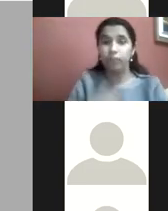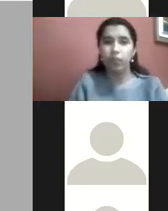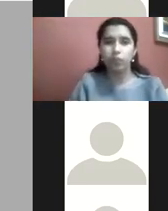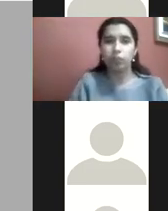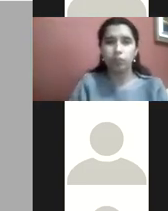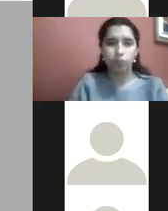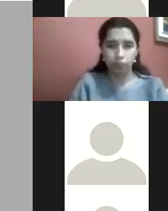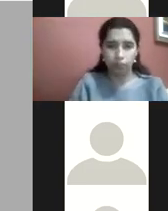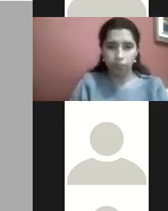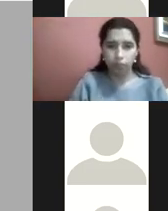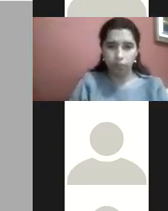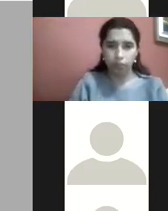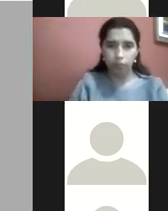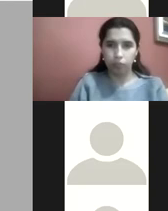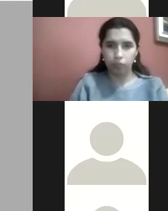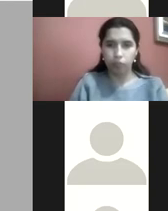vamos a ver.